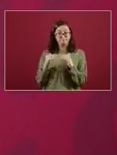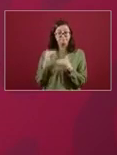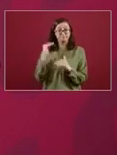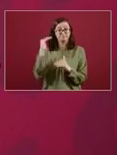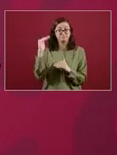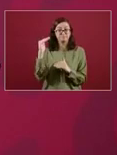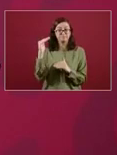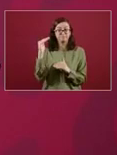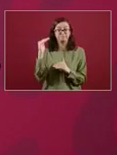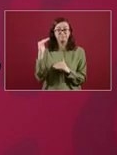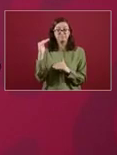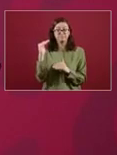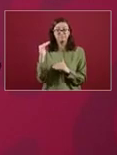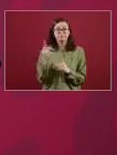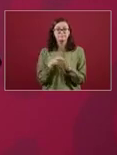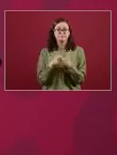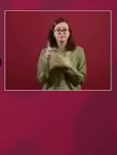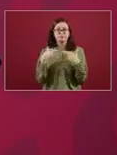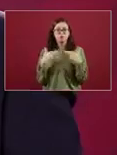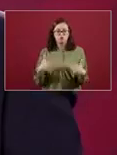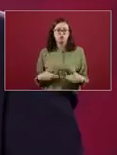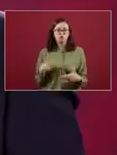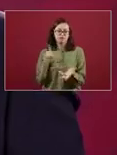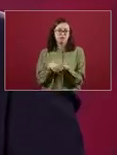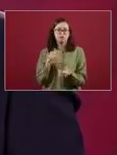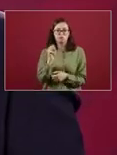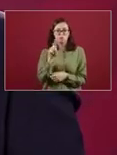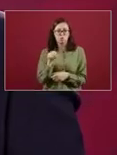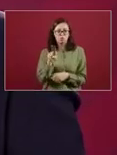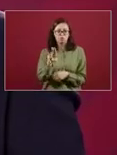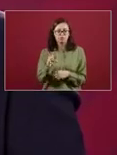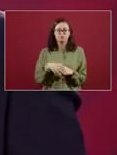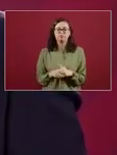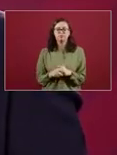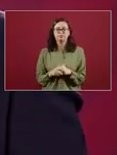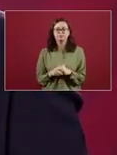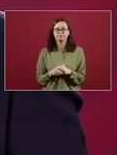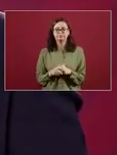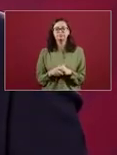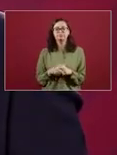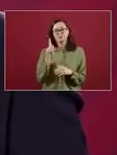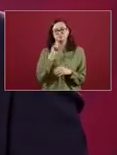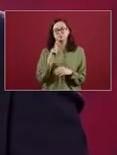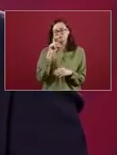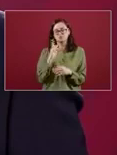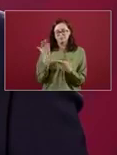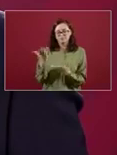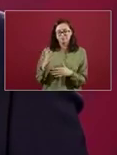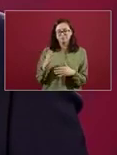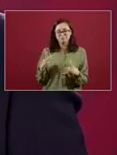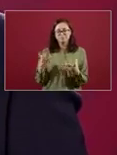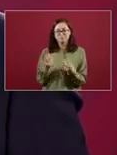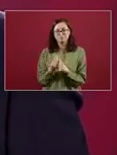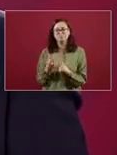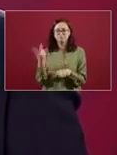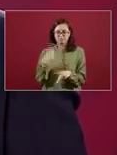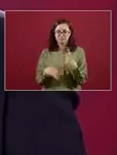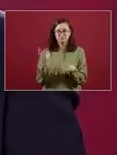de Derechos Humanos de Naciones Unidas, con la señora Bachelet.